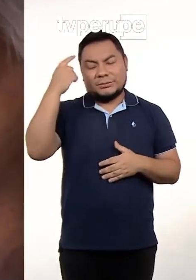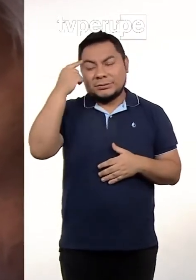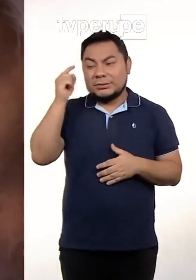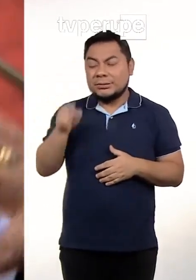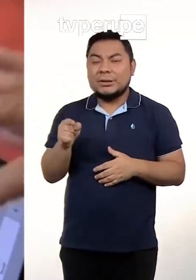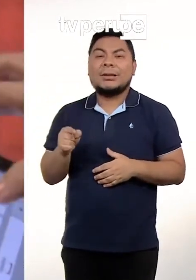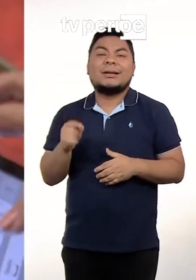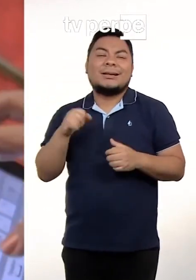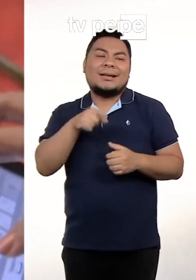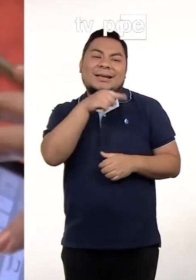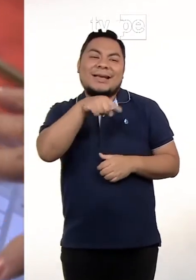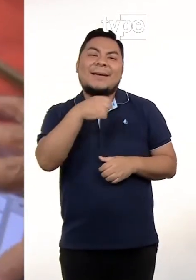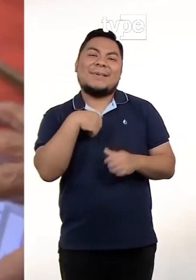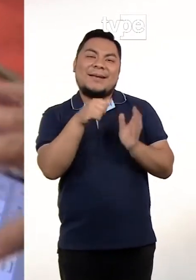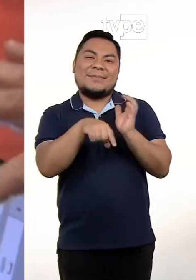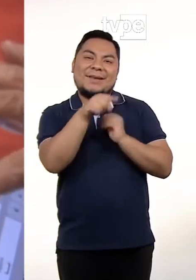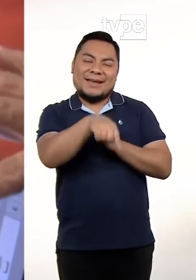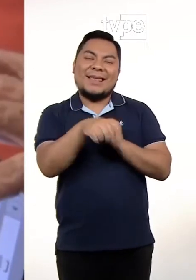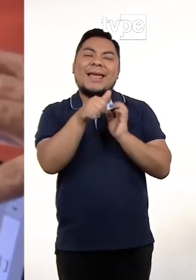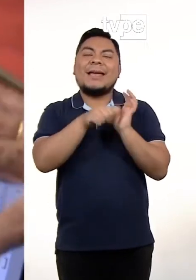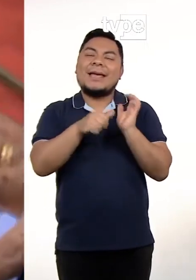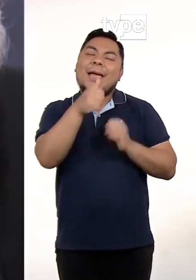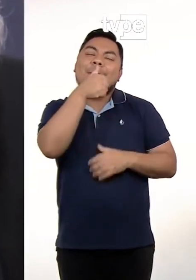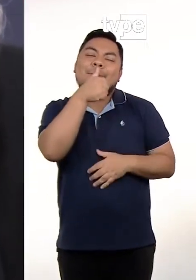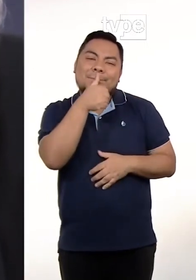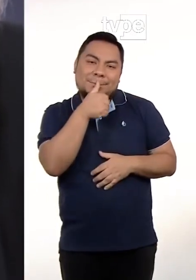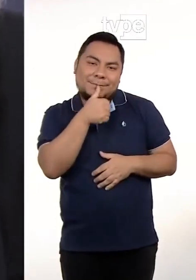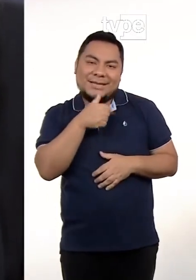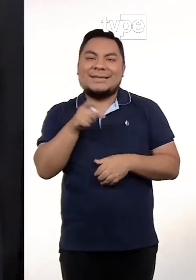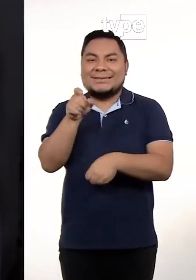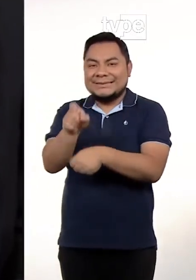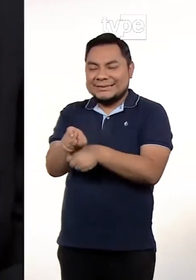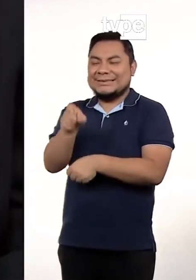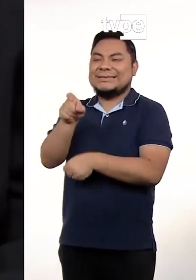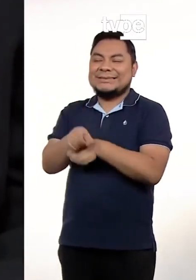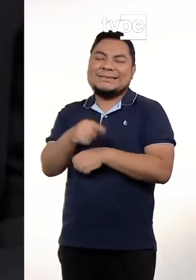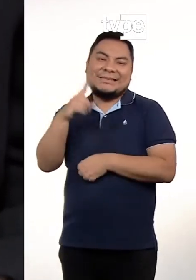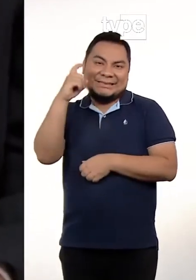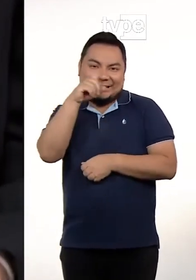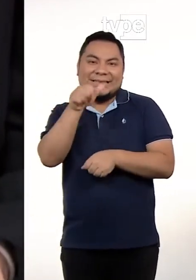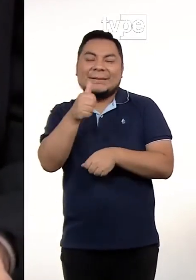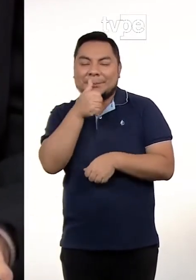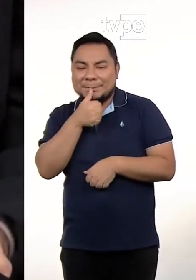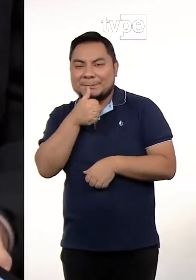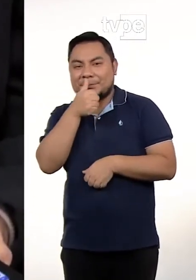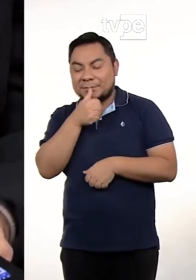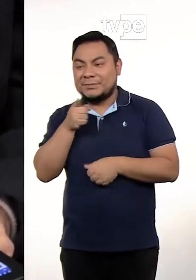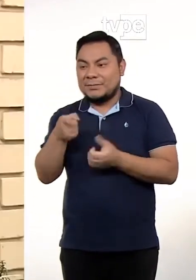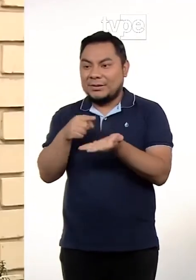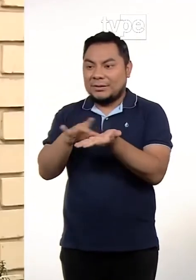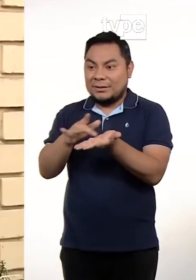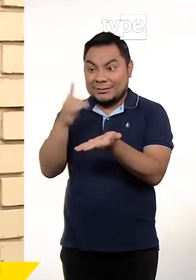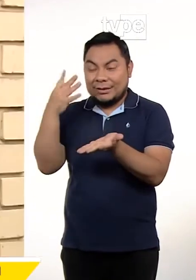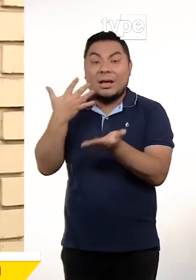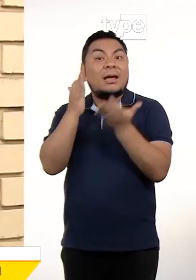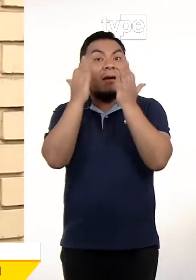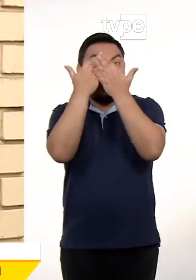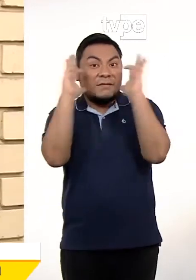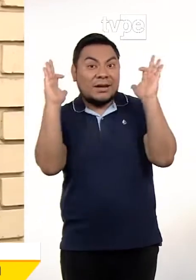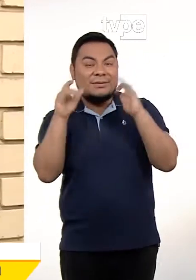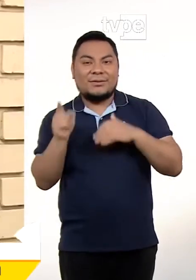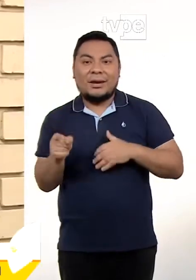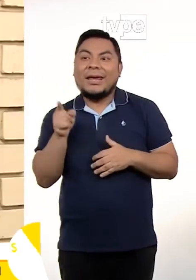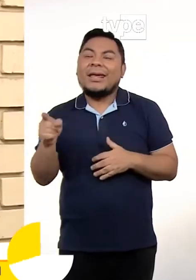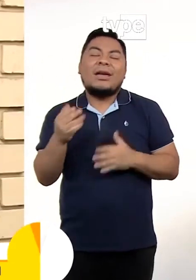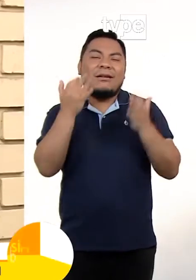últimos, fueron los que tuvieron la paciencia de enseñarle y enseñarle todo lo útil que podía hacer. Le crearon el Facebook y fue lo mejor.